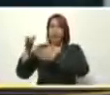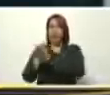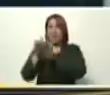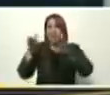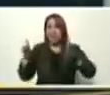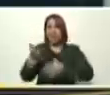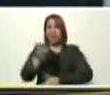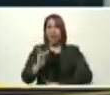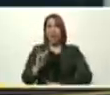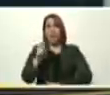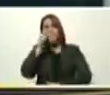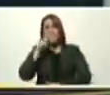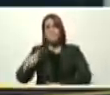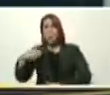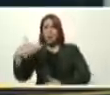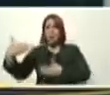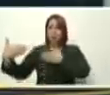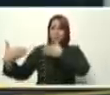y el gobernante.